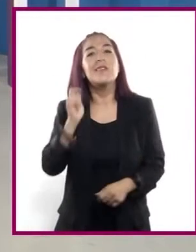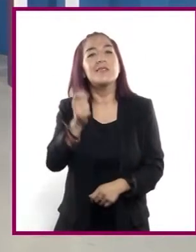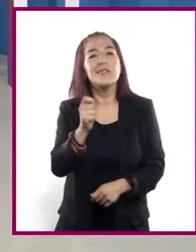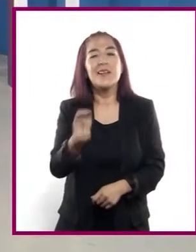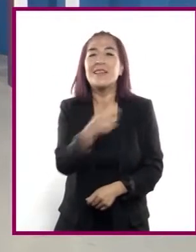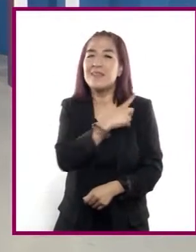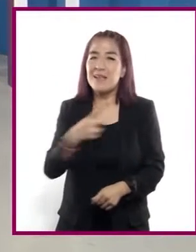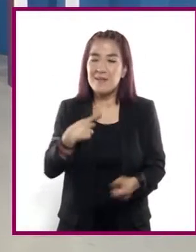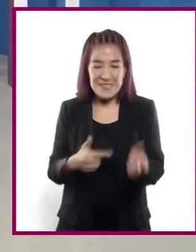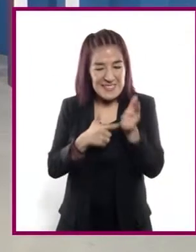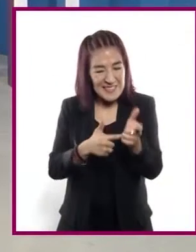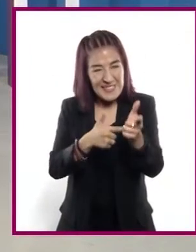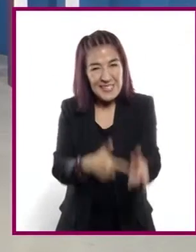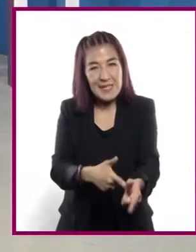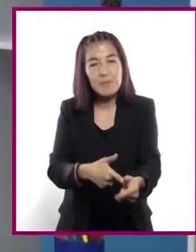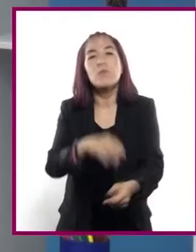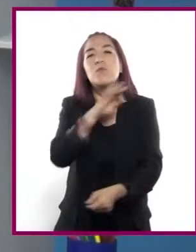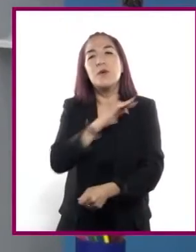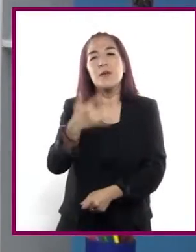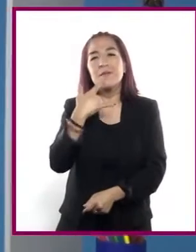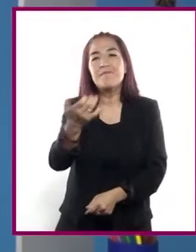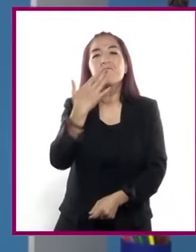y mantener el bien común.